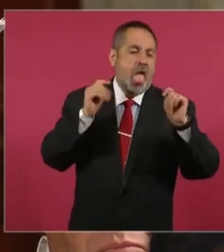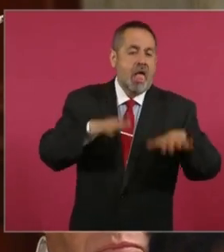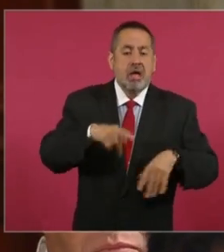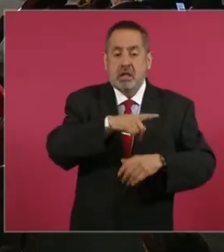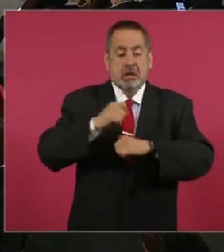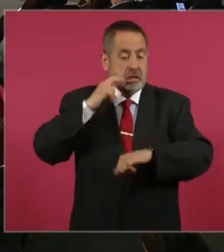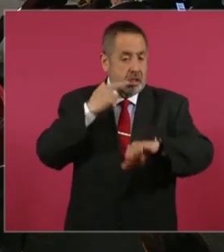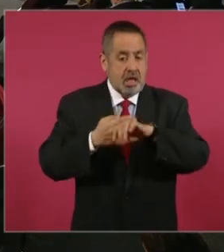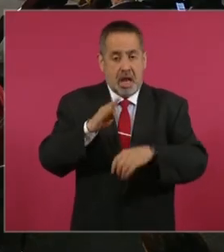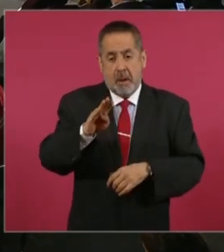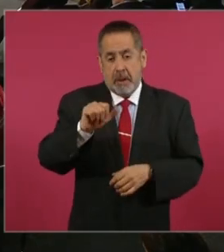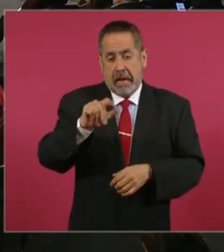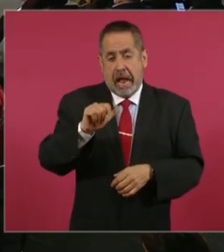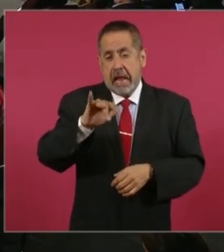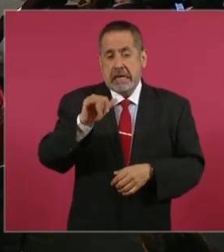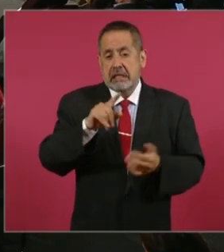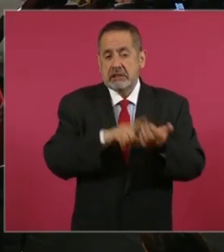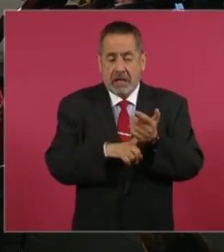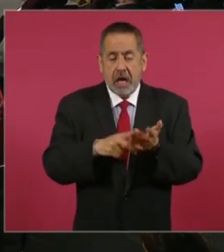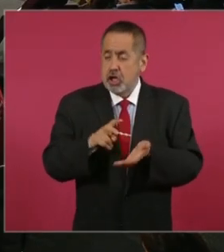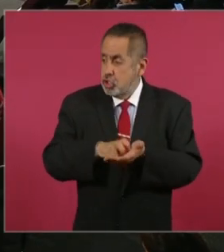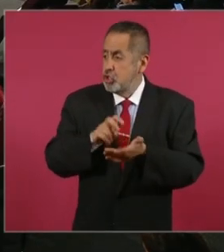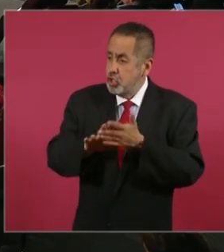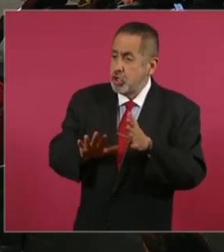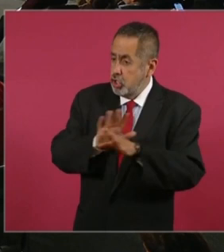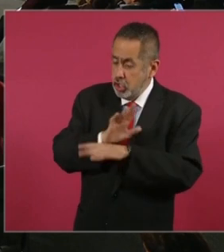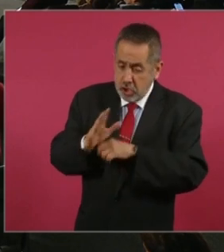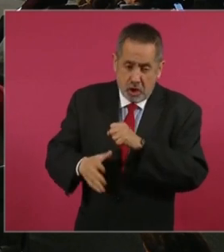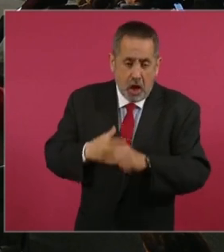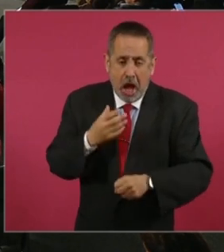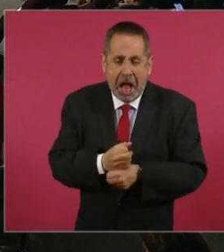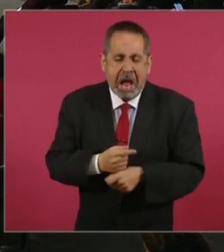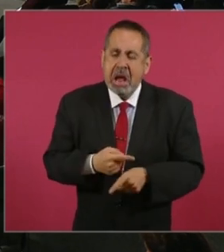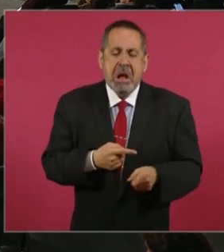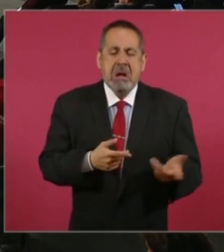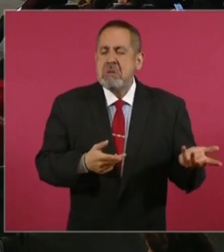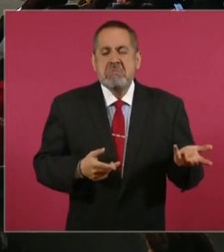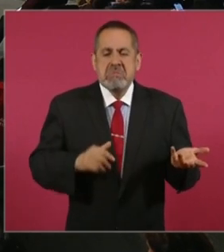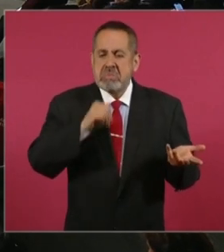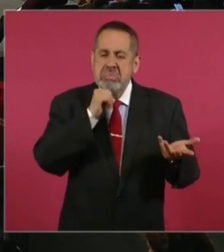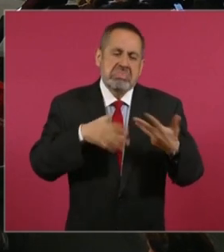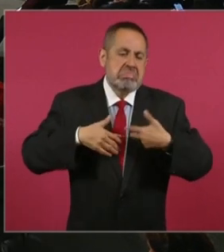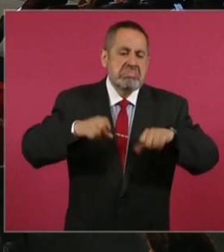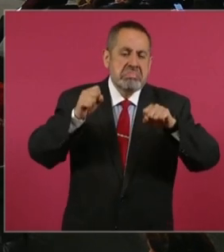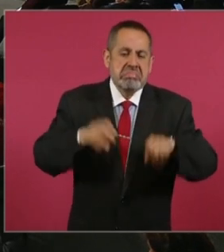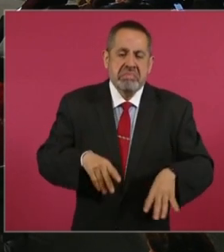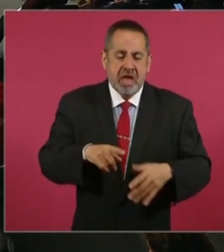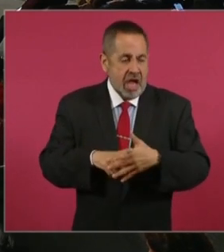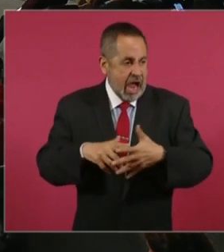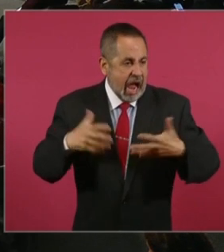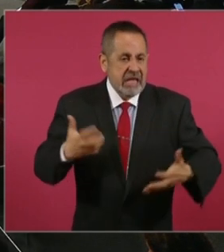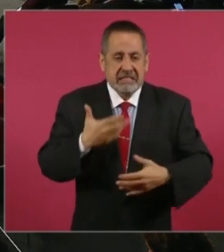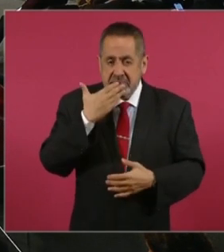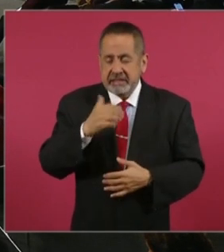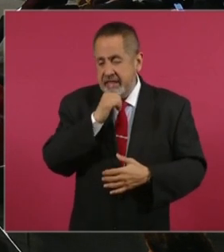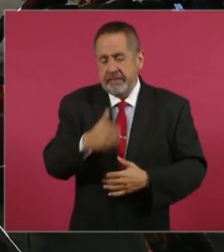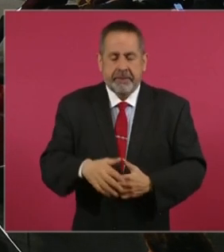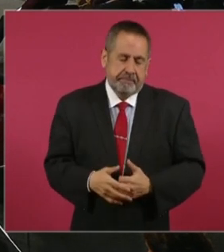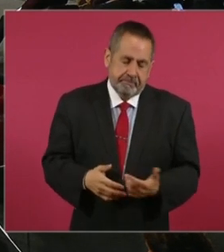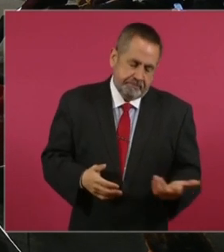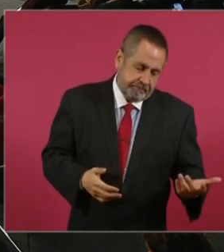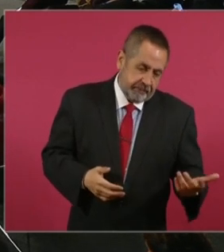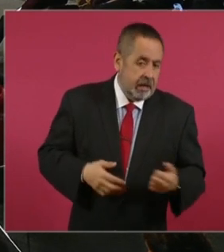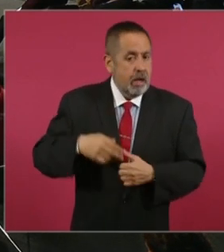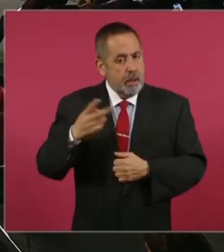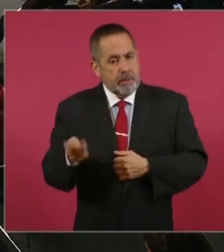Blancalicia Mendoza Vera, se trató de reformar al principio de esta administración, pero que no se cristalizó. La pregunta,